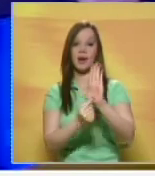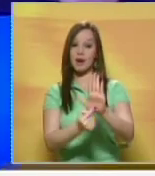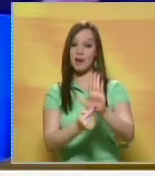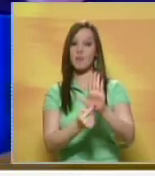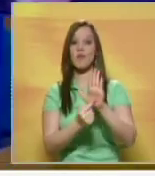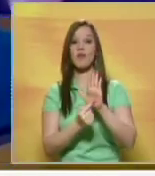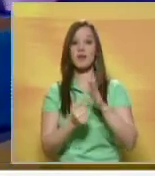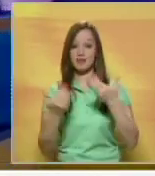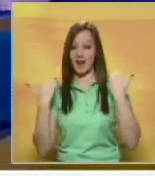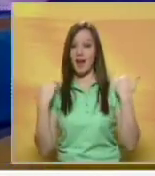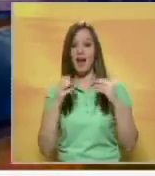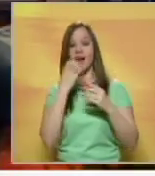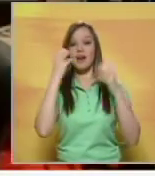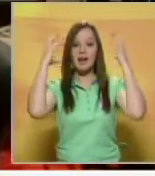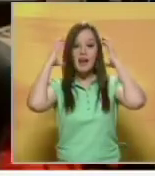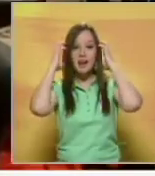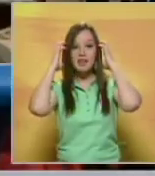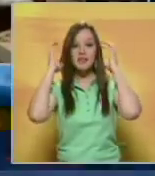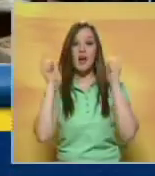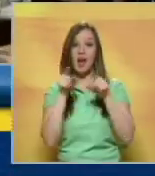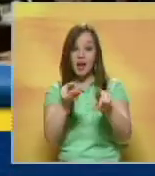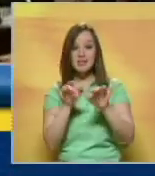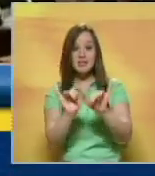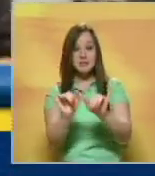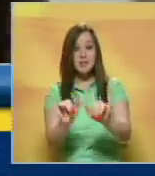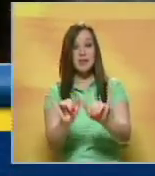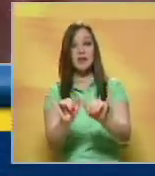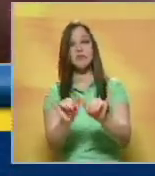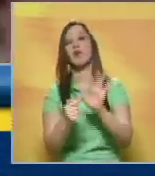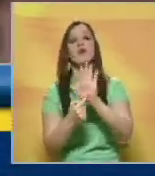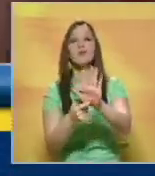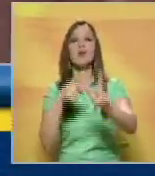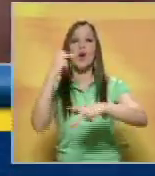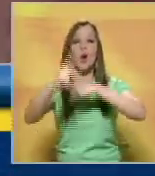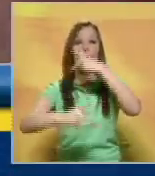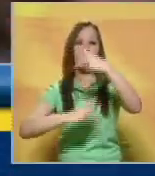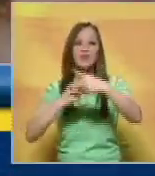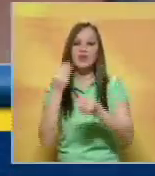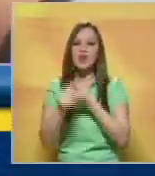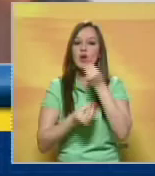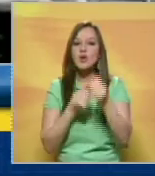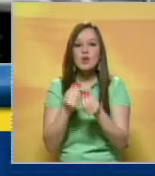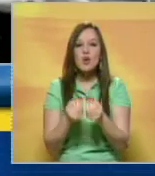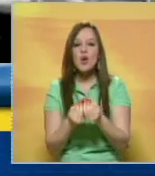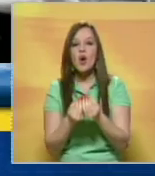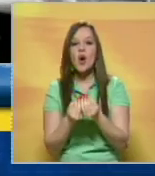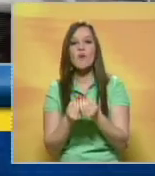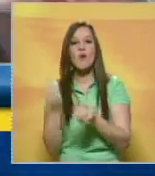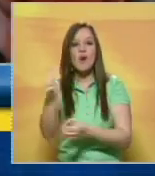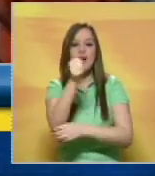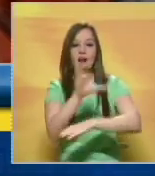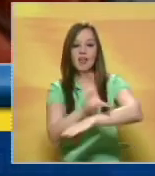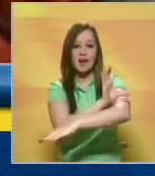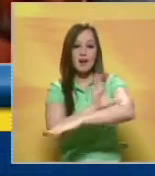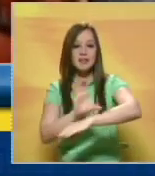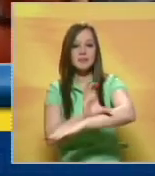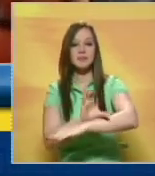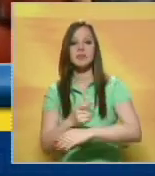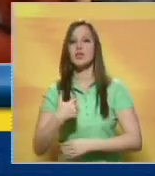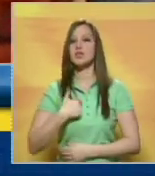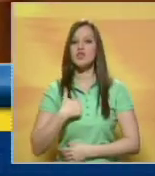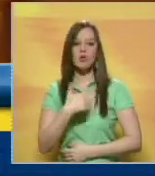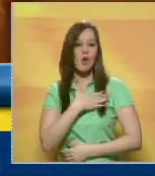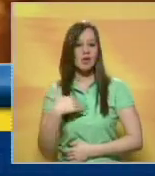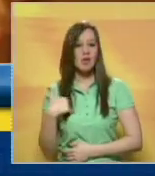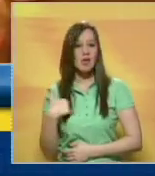su estudio de grabación. Allí mostró el proceso creativo de cómo funciona cada uno de sus temas. Veamos. Generalmente prefiero